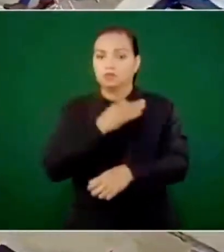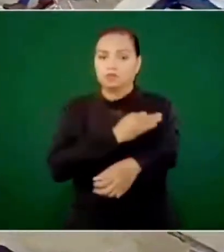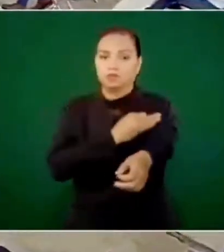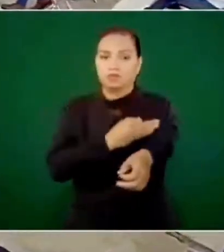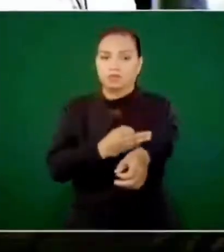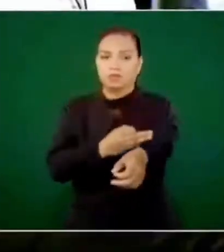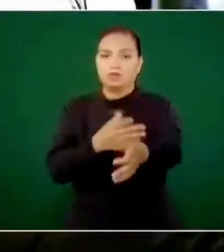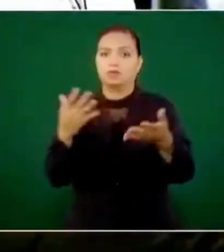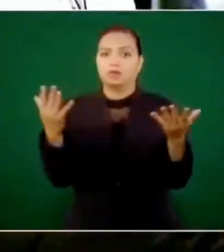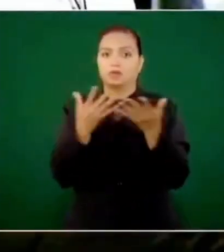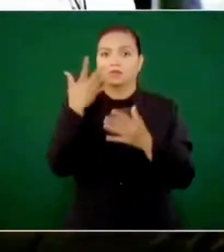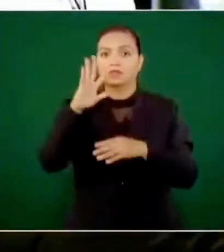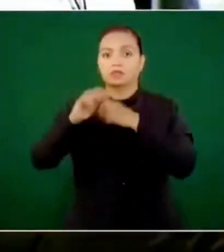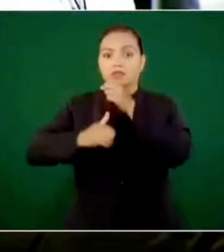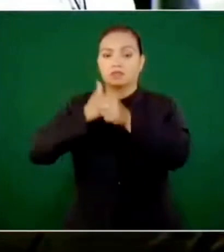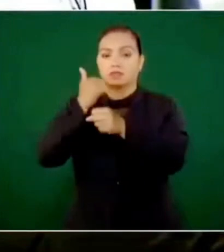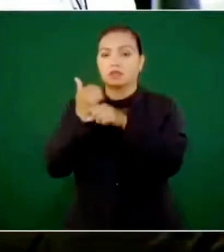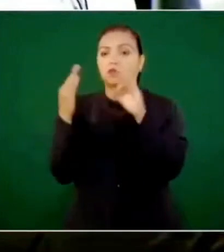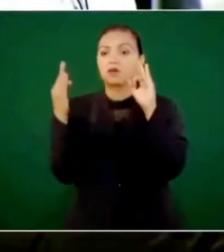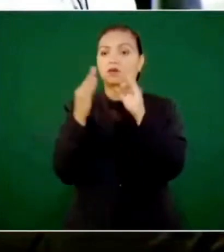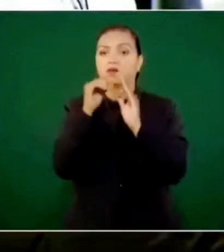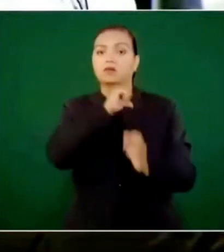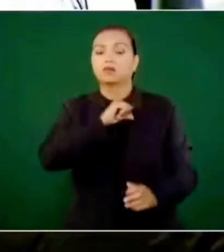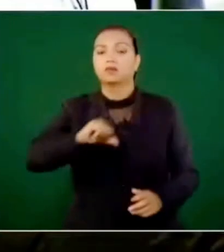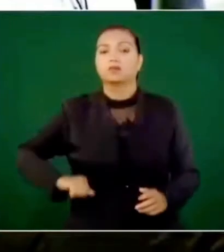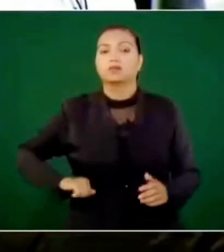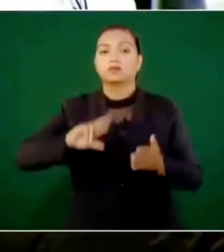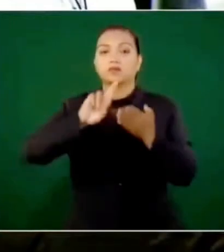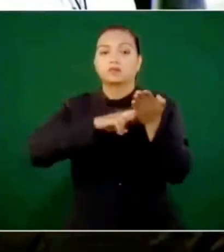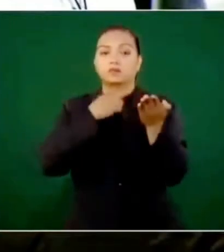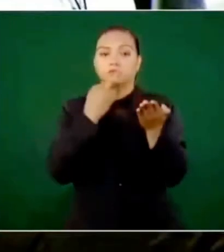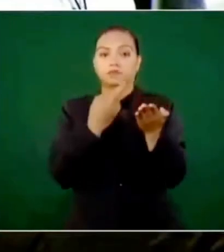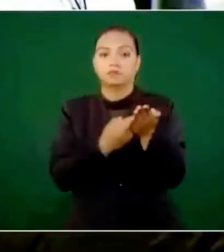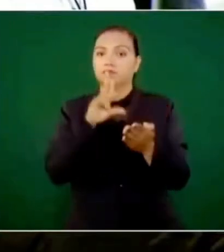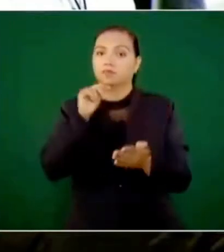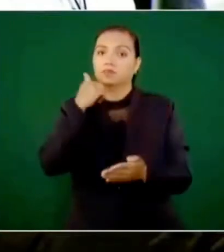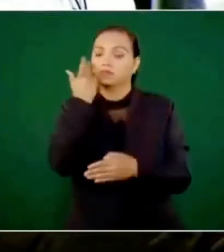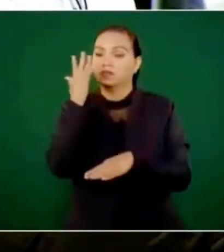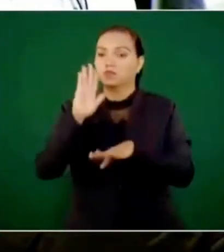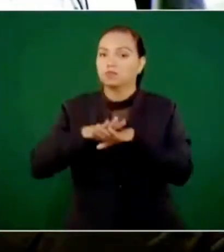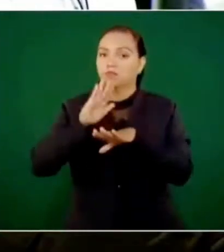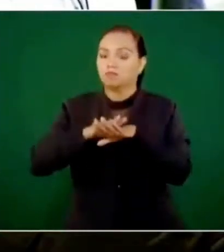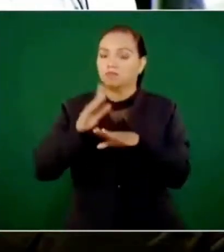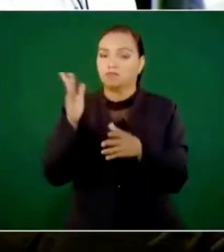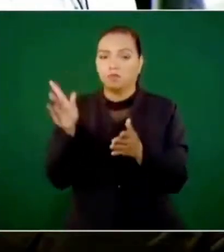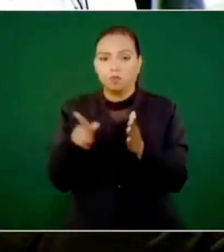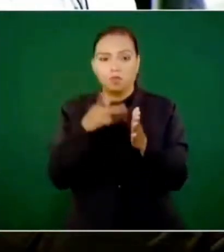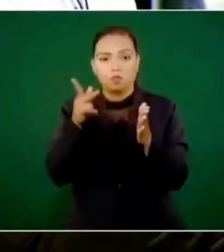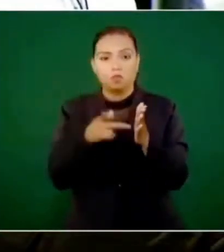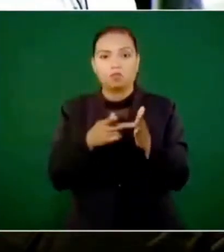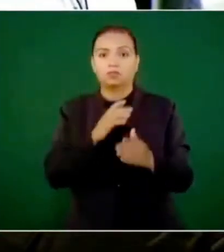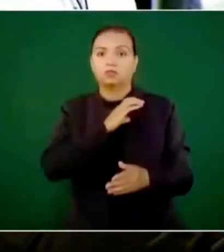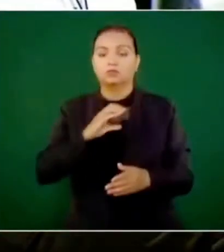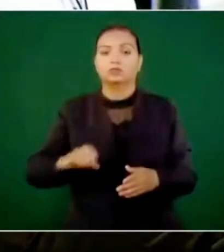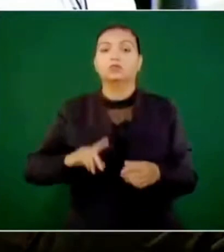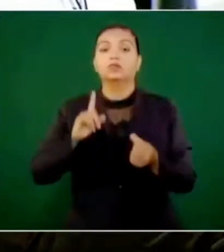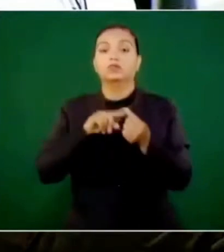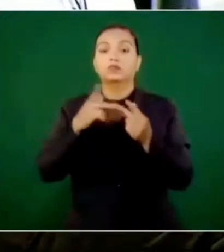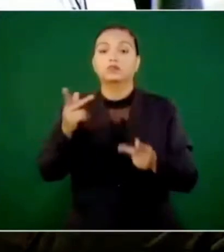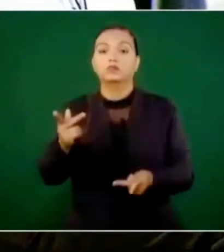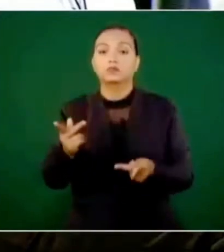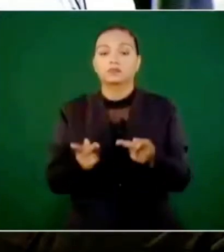a cumplir 10 años al frente del Ayuntamiento de Reynosa y no quieren que se reelija, y los